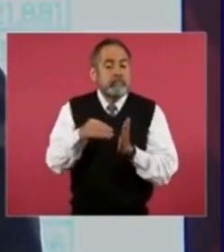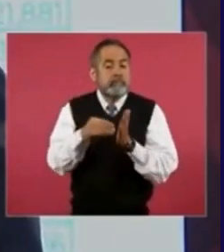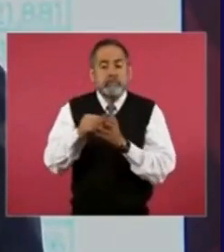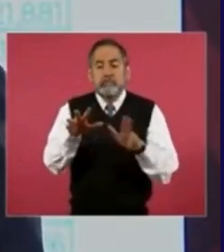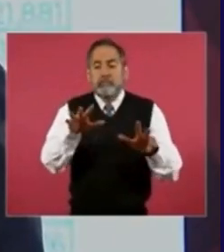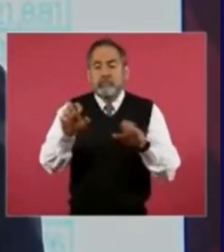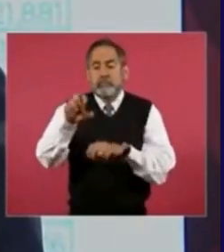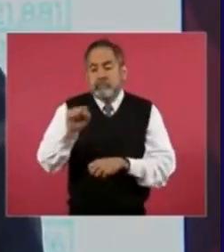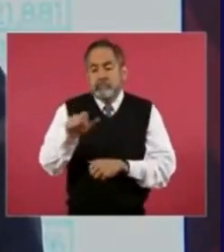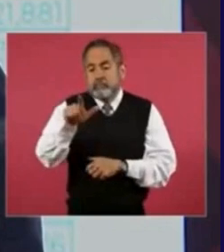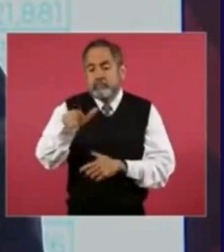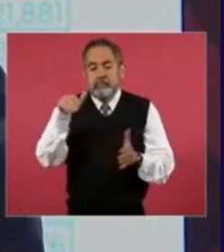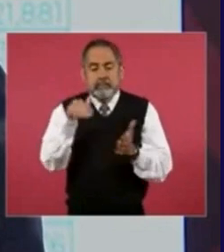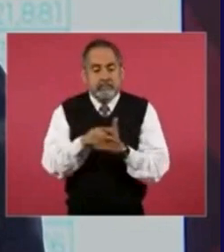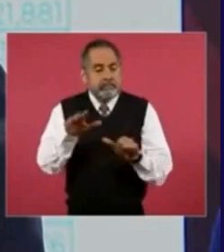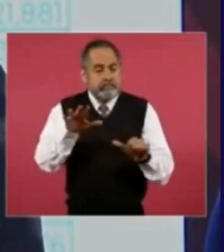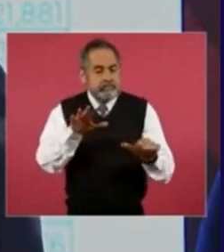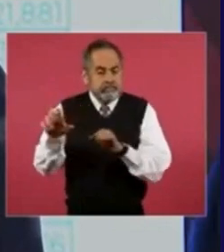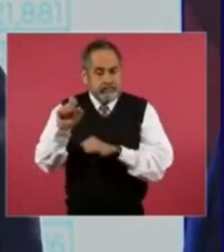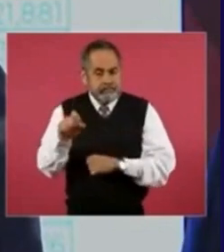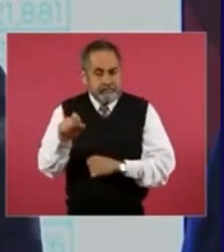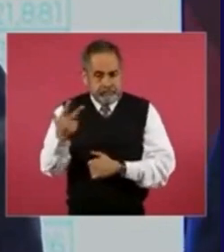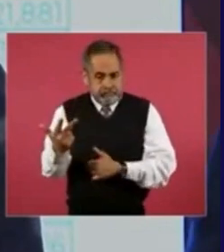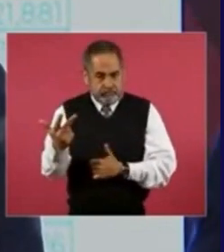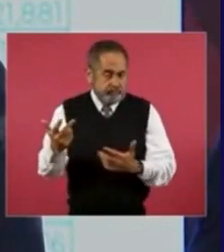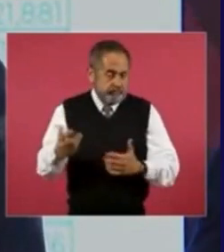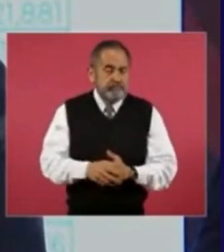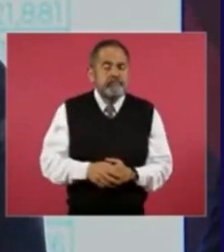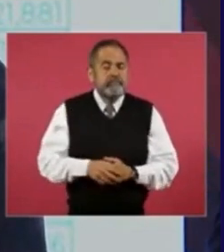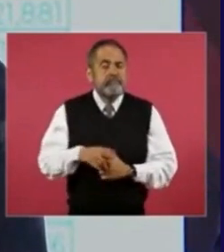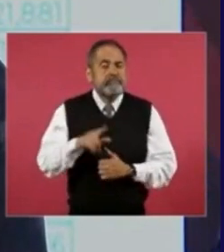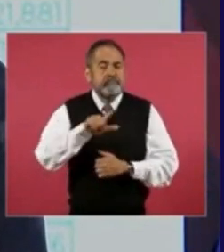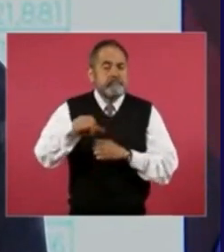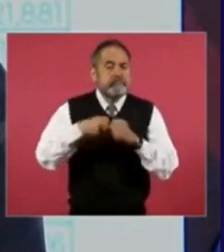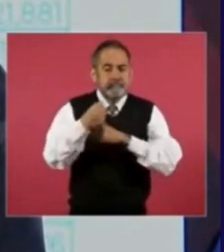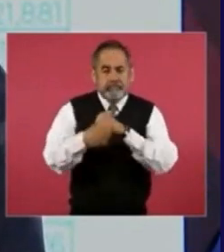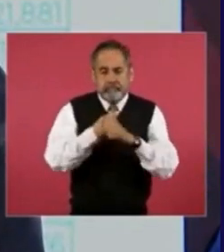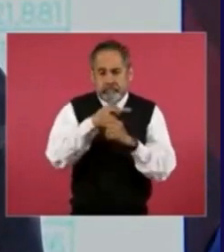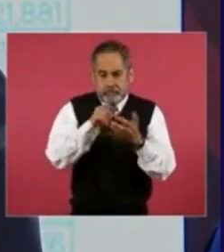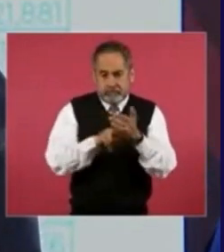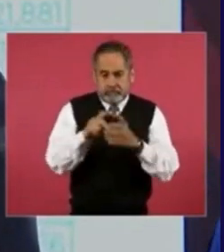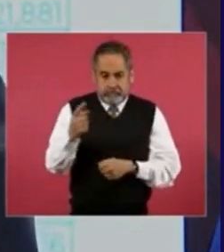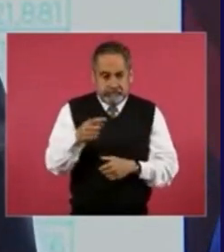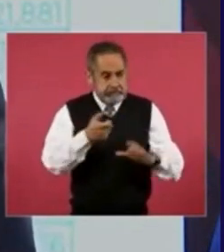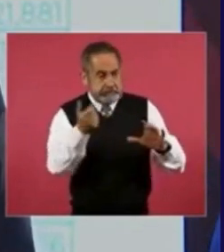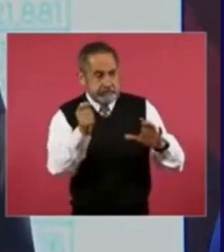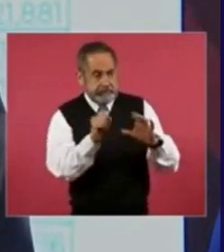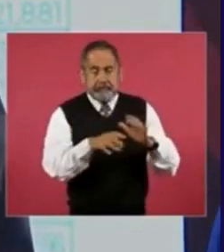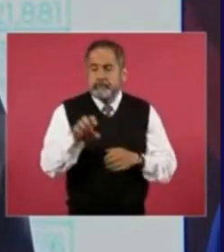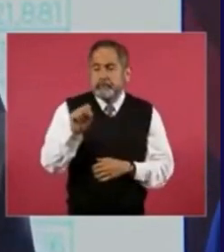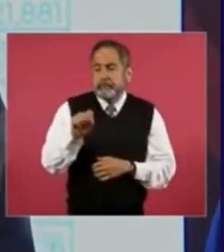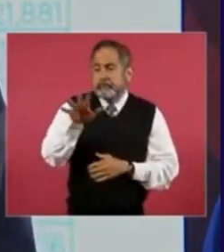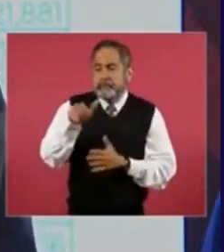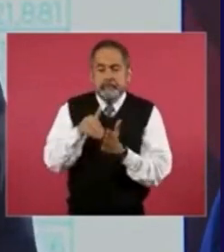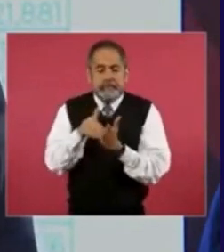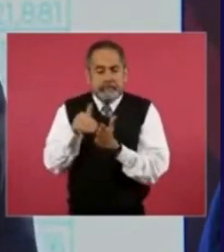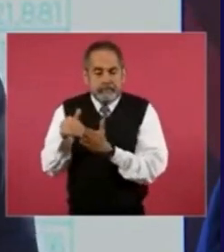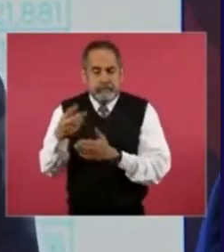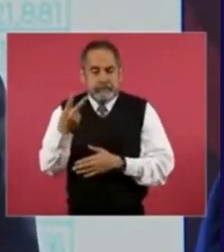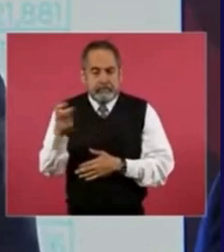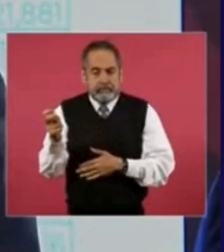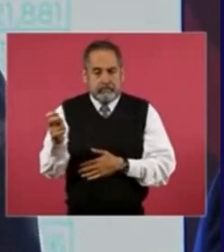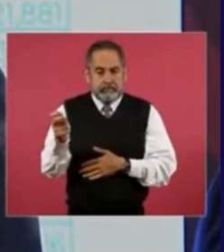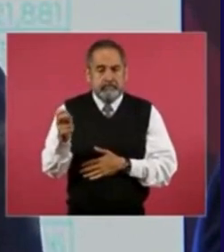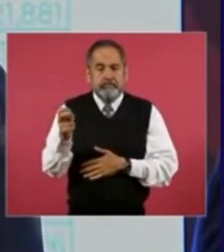pesos de fundaciones en Estados Unidos adicionalmente de agosto de 2018 a enero de 2024 la organización habría